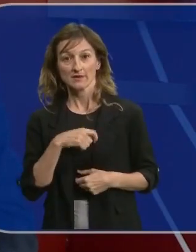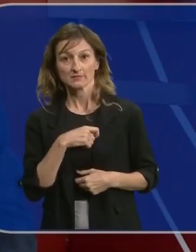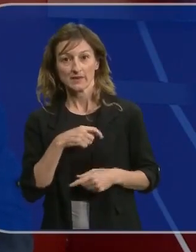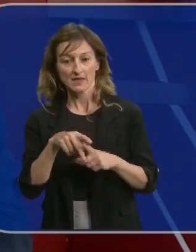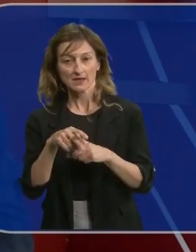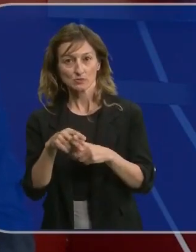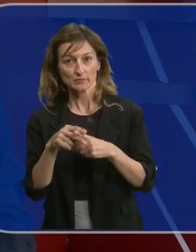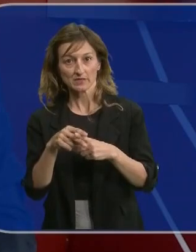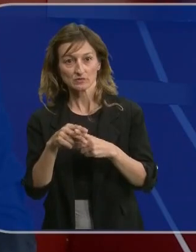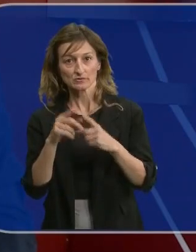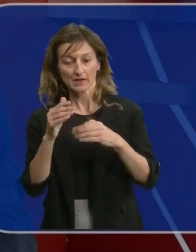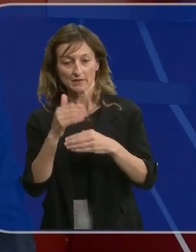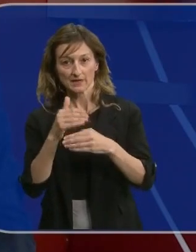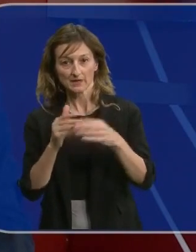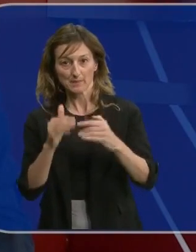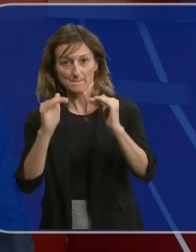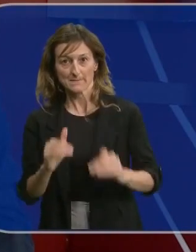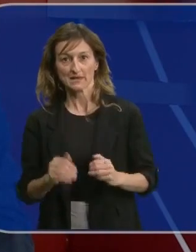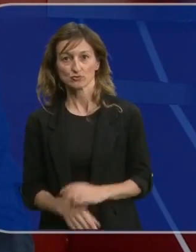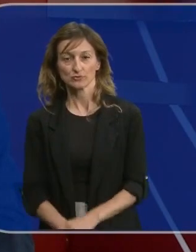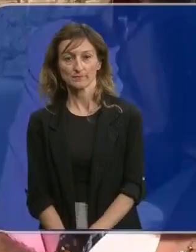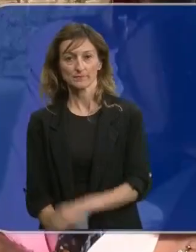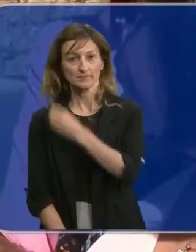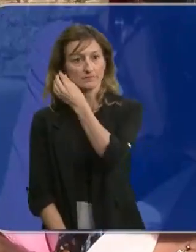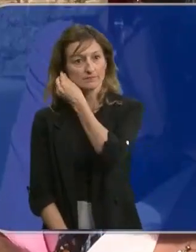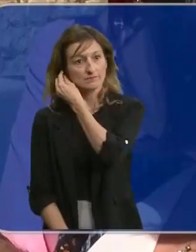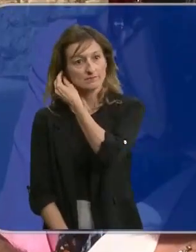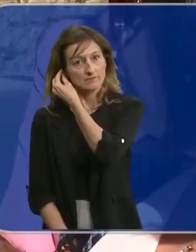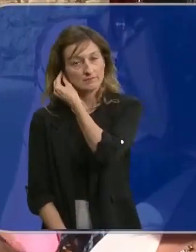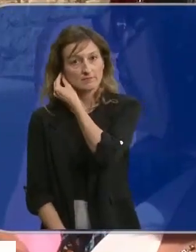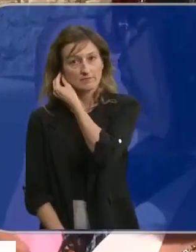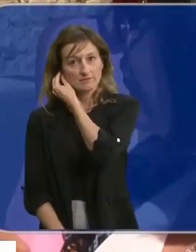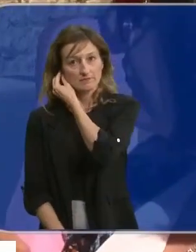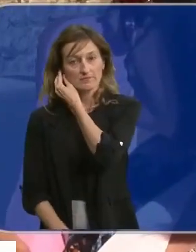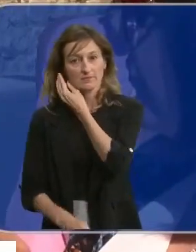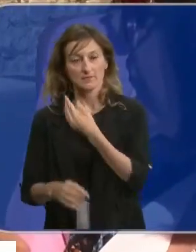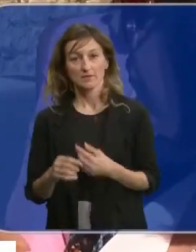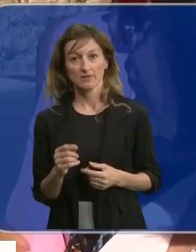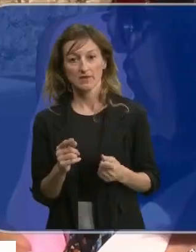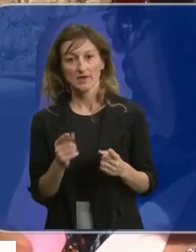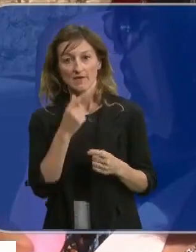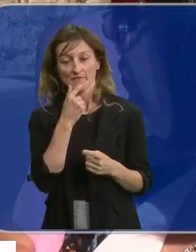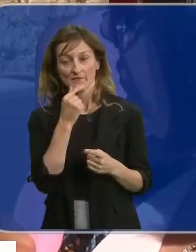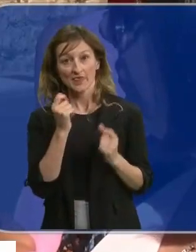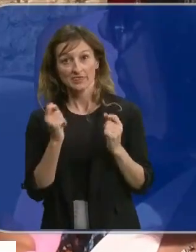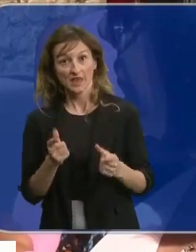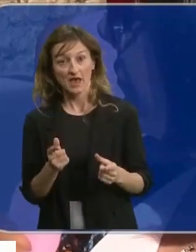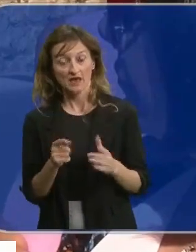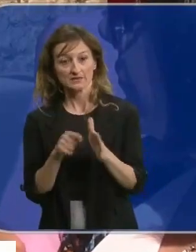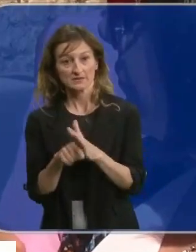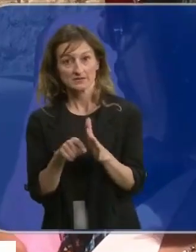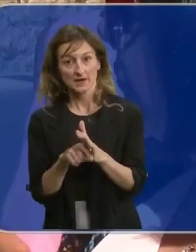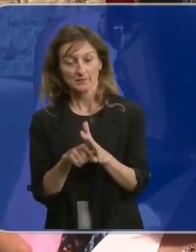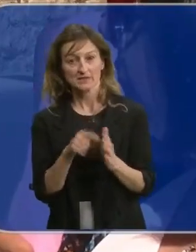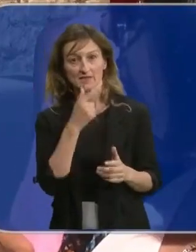con instrumentos que reduzcan las barreras administrativas que se facilite reducir trámites se facilite que estos trámites